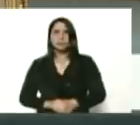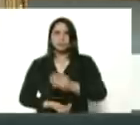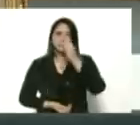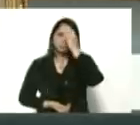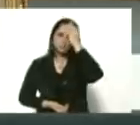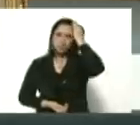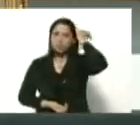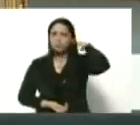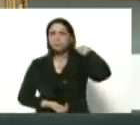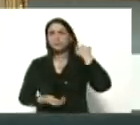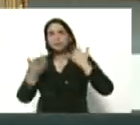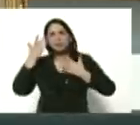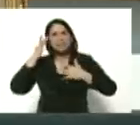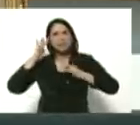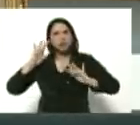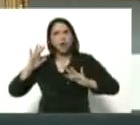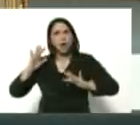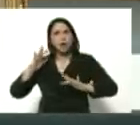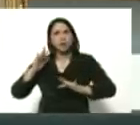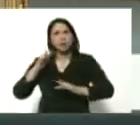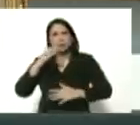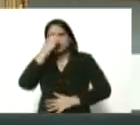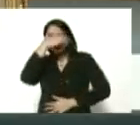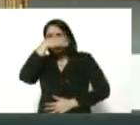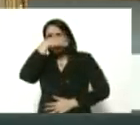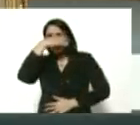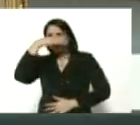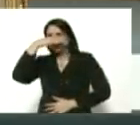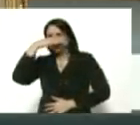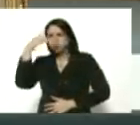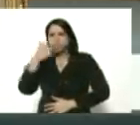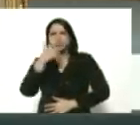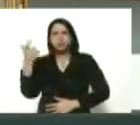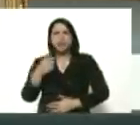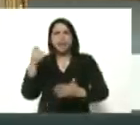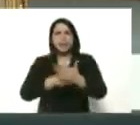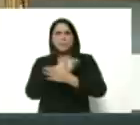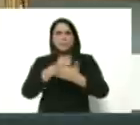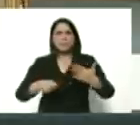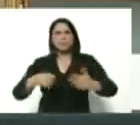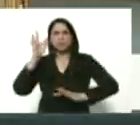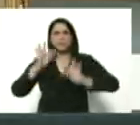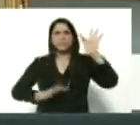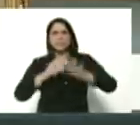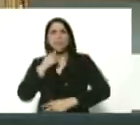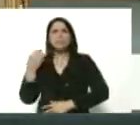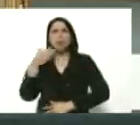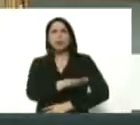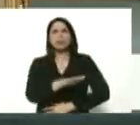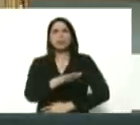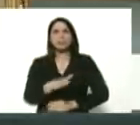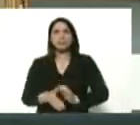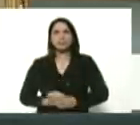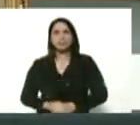sus intenciones criminales, buscar la eliminación física, el asesinato